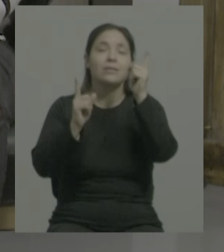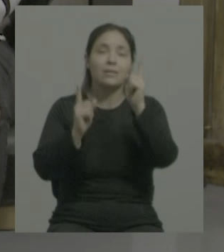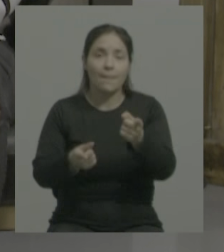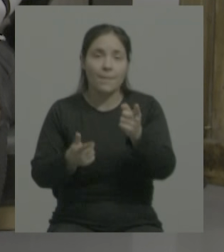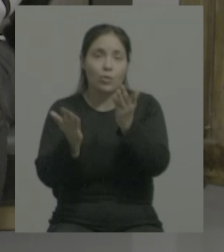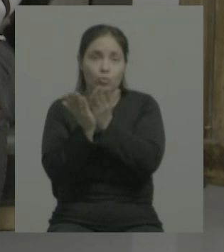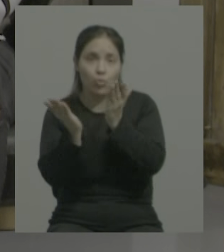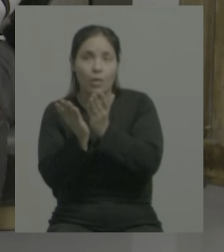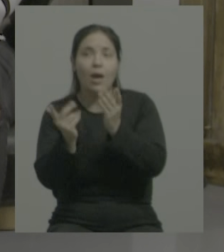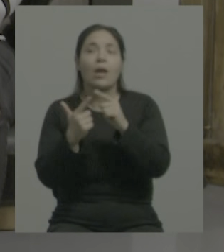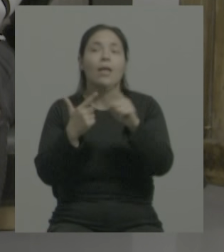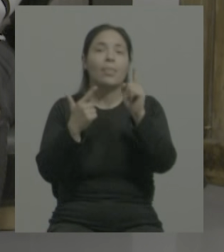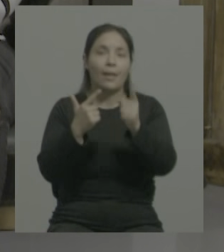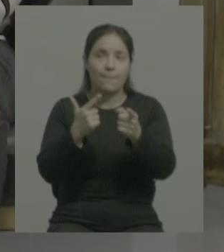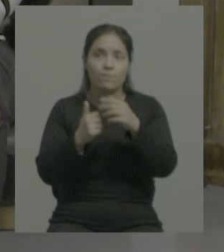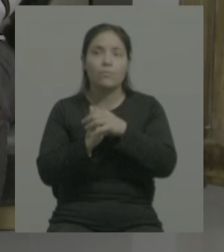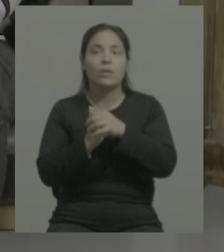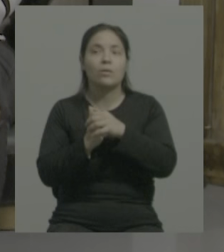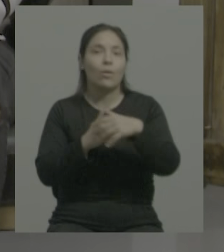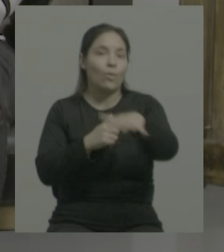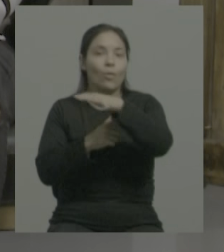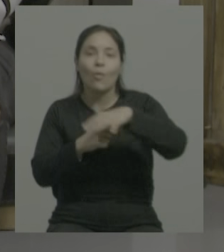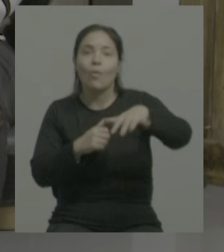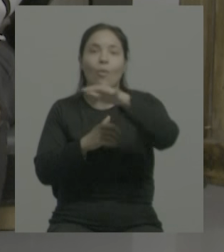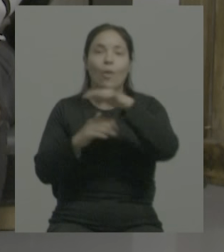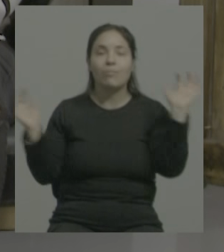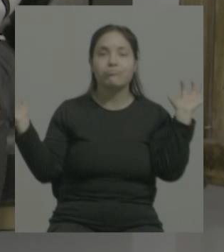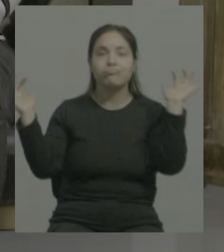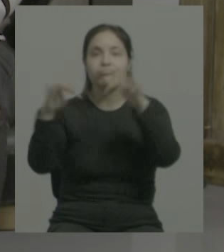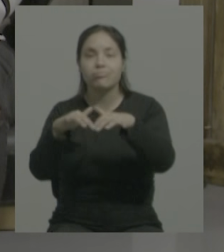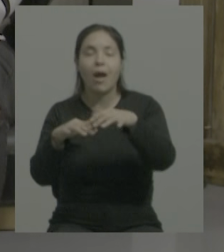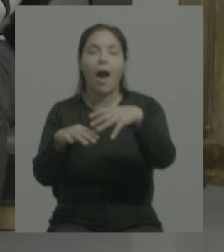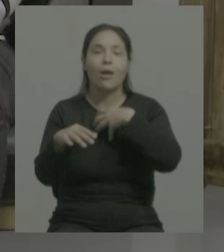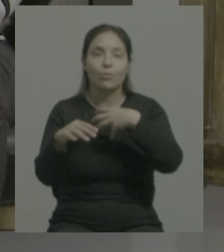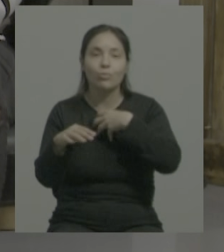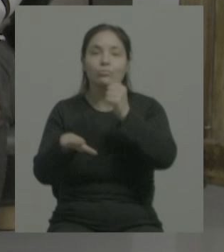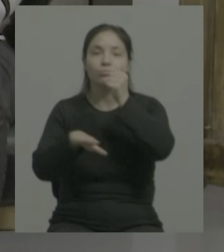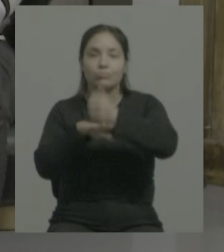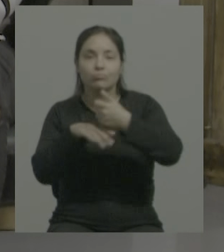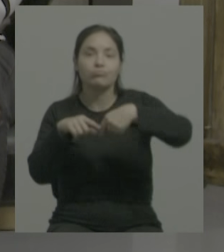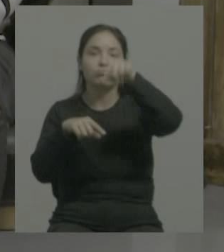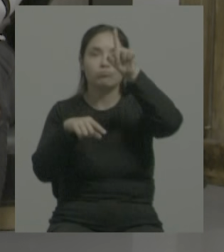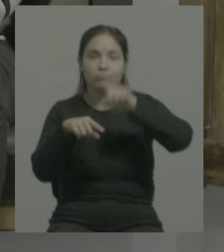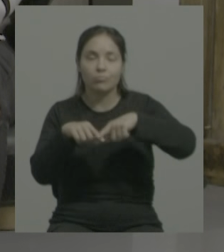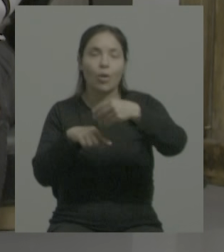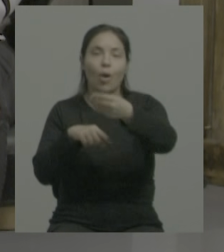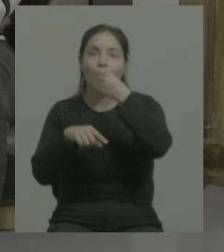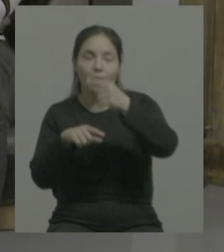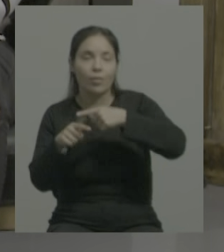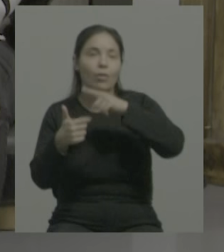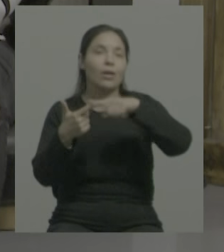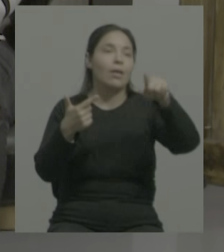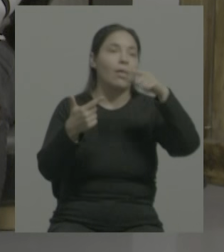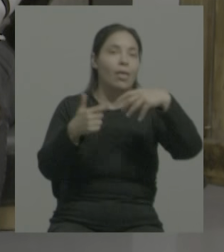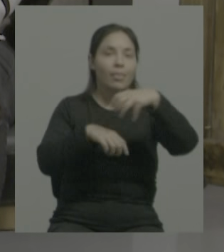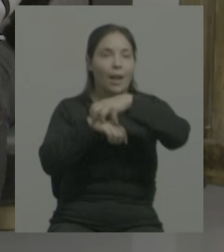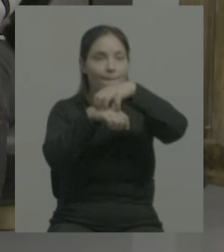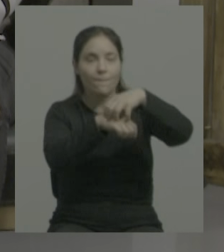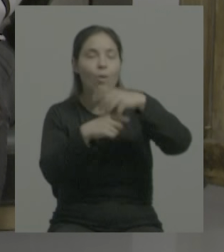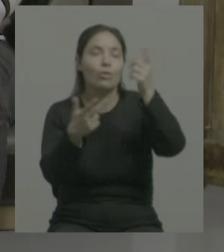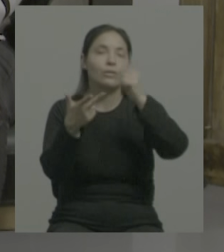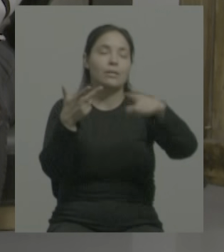como extensión, como un lugar de contención también, donde el estudiante va, está todo el día, va al comedor, el transporte también es un